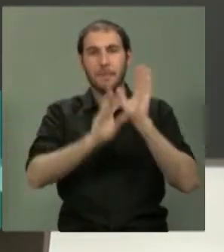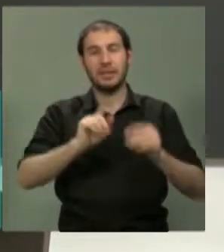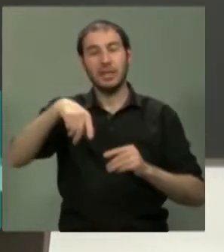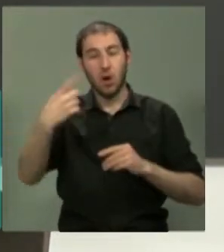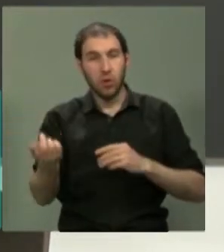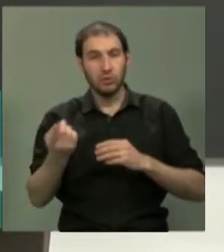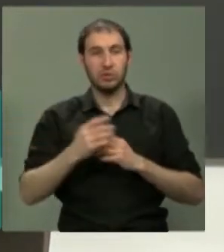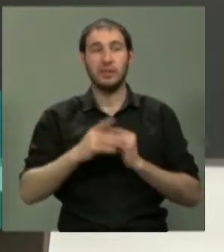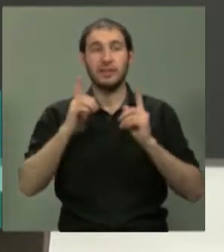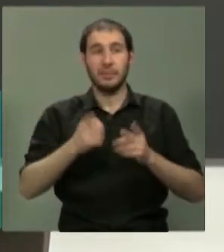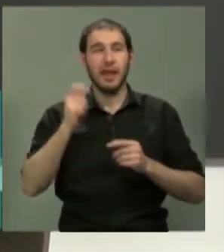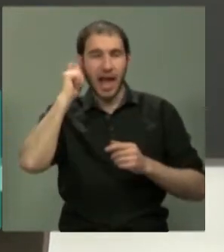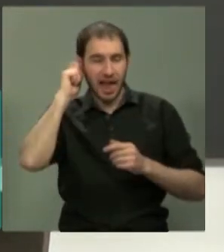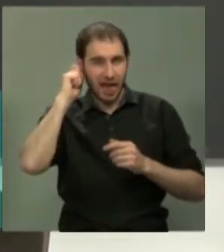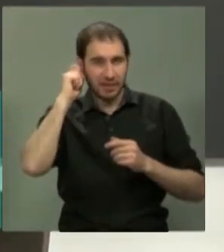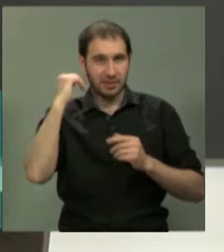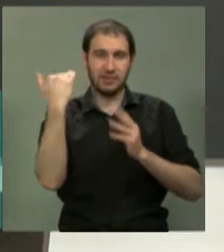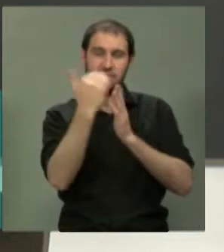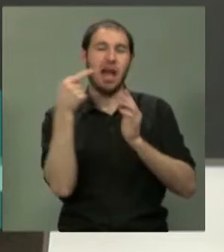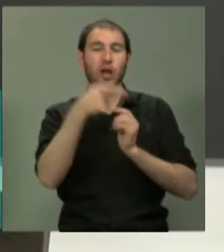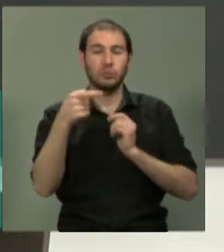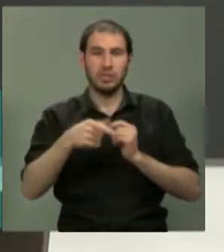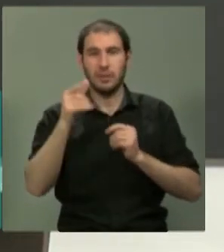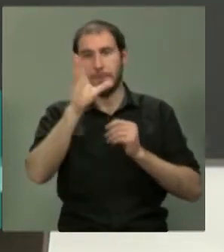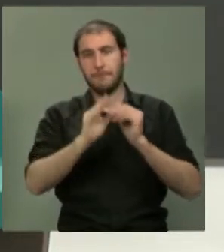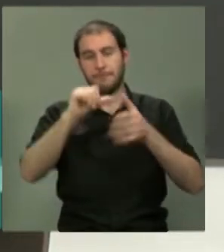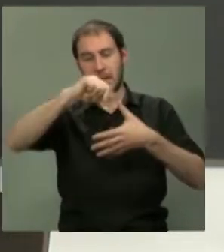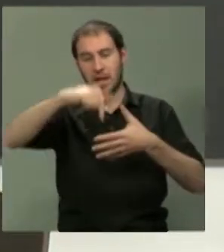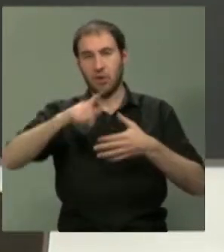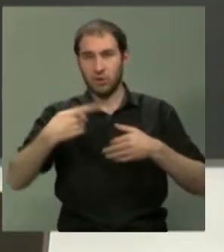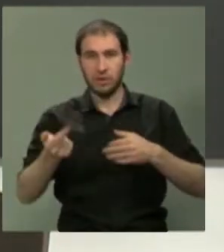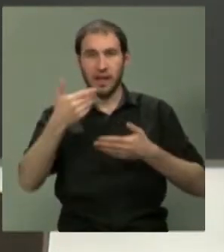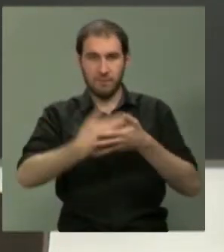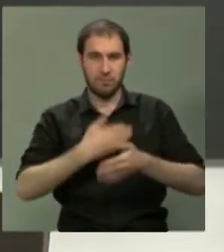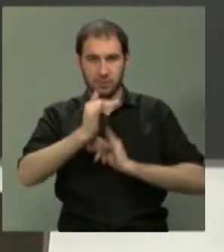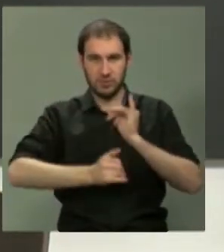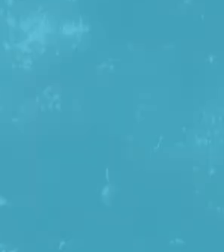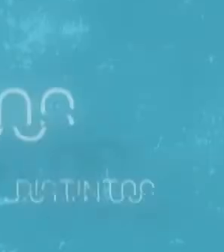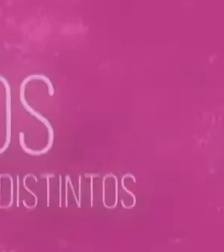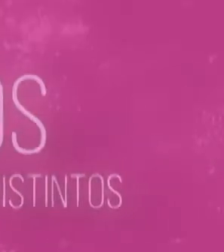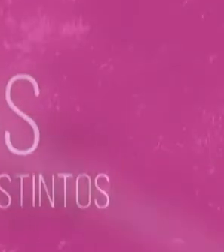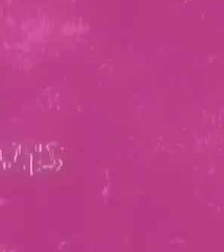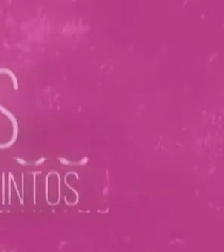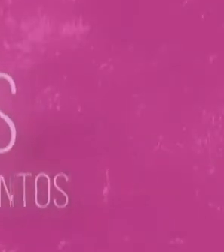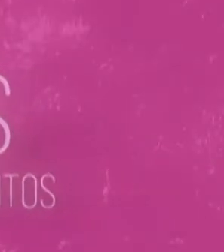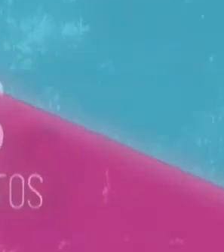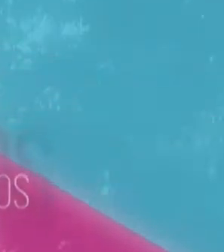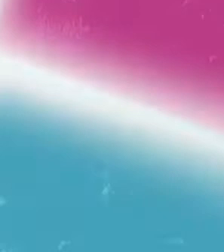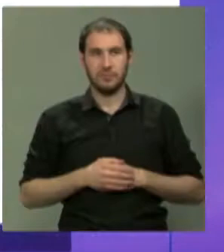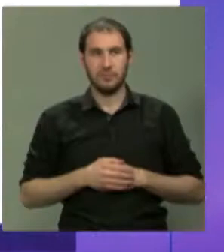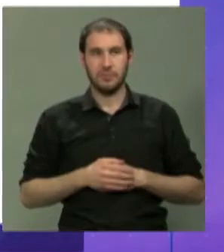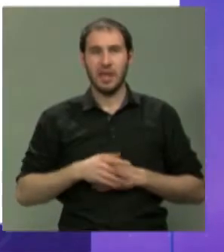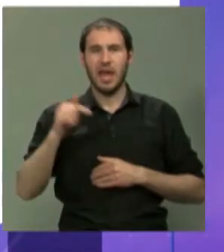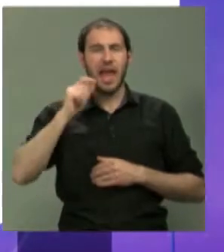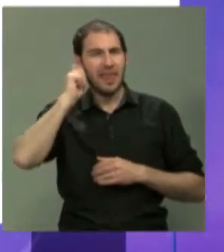países y cuáles son las edades que se tienen de imputabilidad en el resto de Latinoamérica? Vamos al informe y enseguida seguimos. En Distintos Parecidos, la